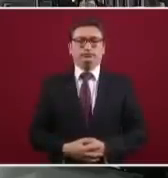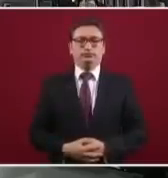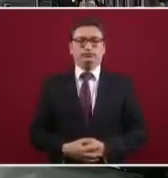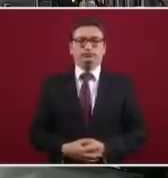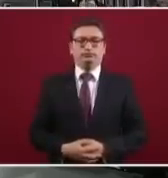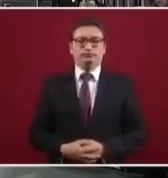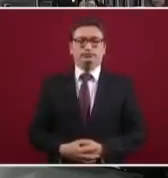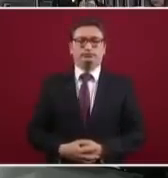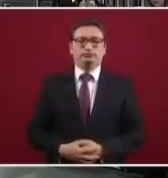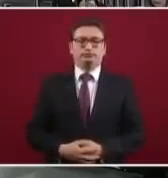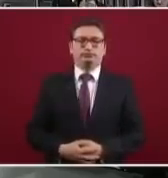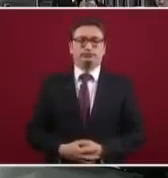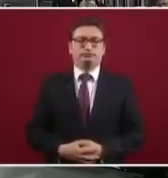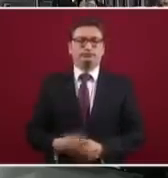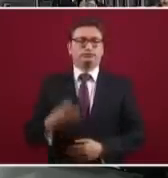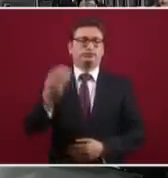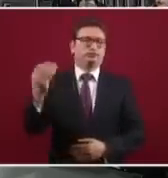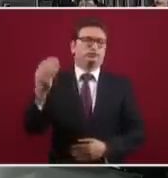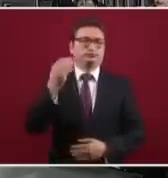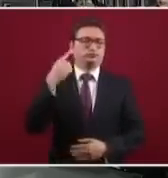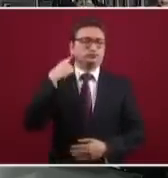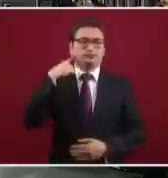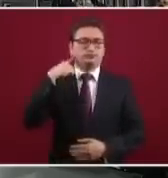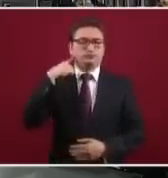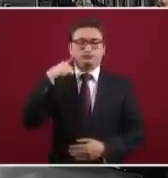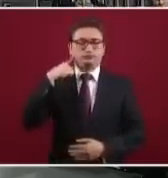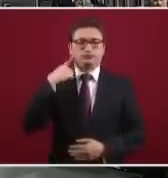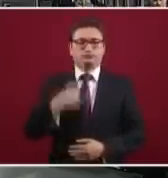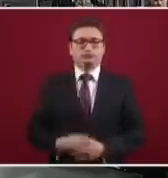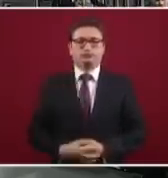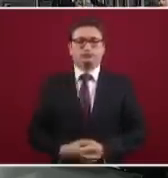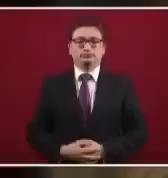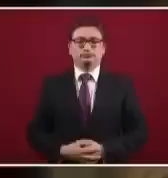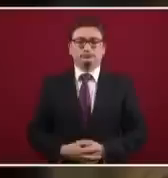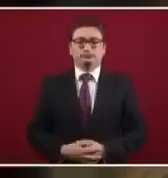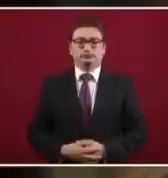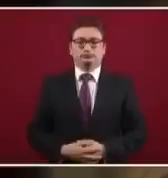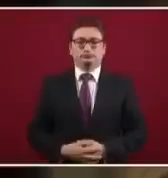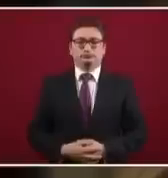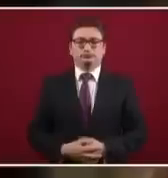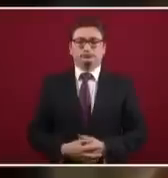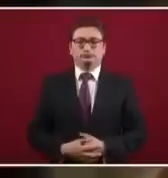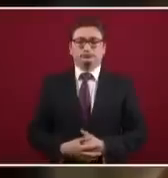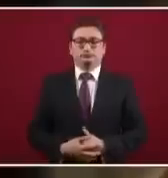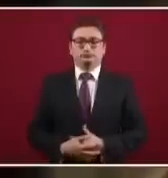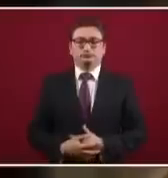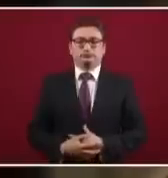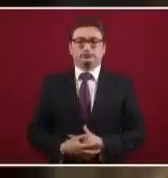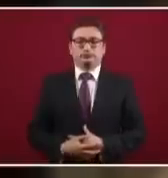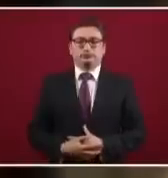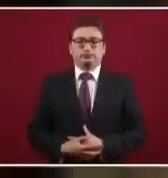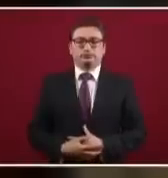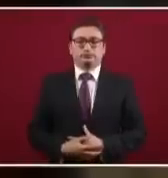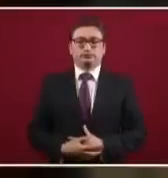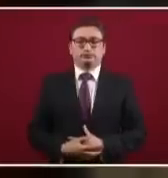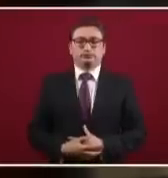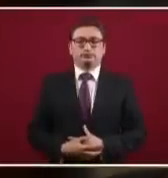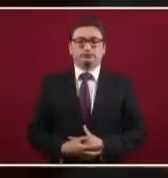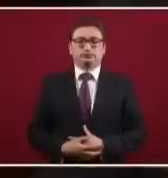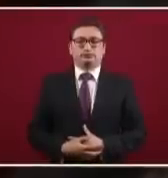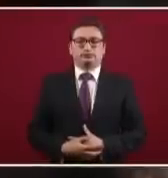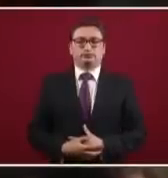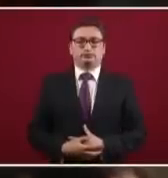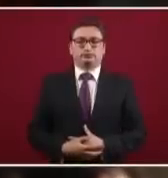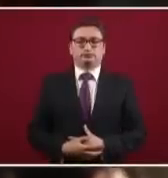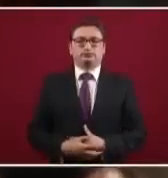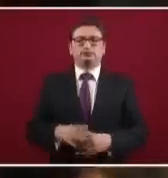Se comunicó la plataforma que se recortaba el 95% del presupuesto para este programa.